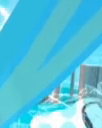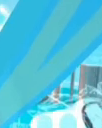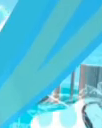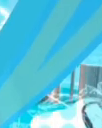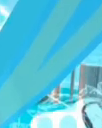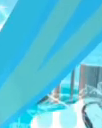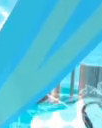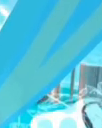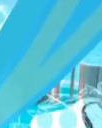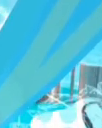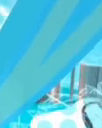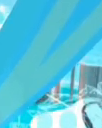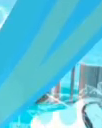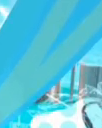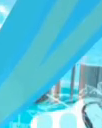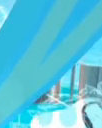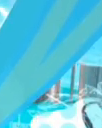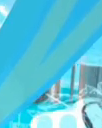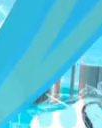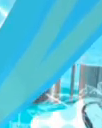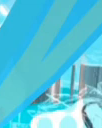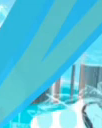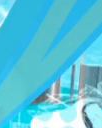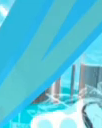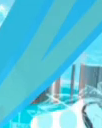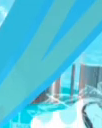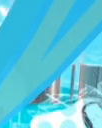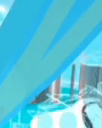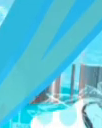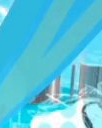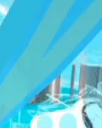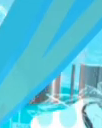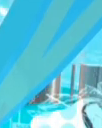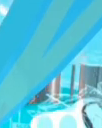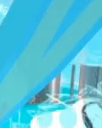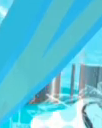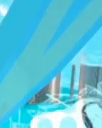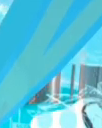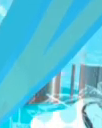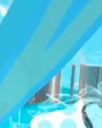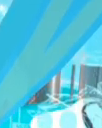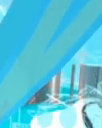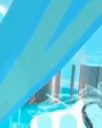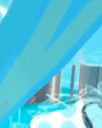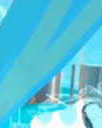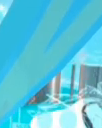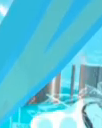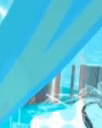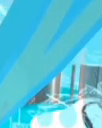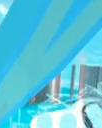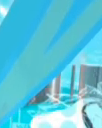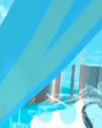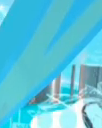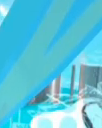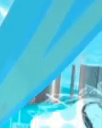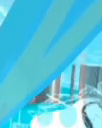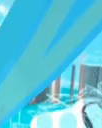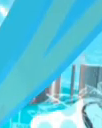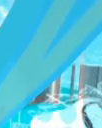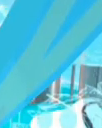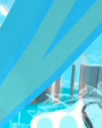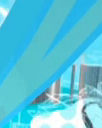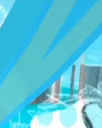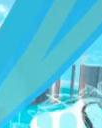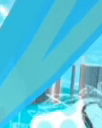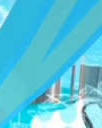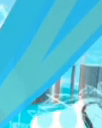y ya por eso es un hecho grave como tal. Y ojalá que pusieran el esfuerzo en todo tipo de hechos similares, en investigar